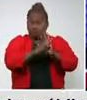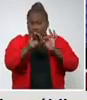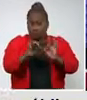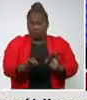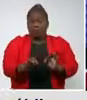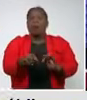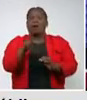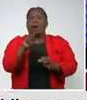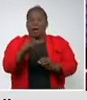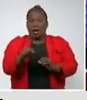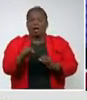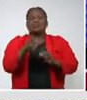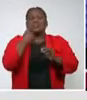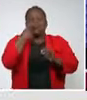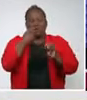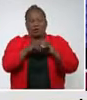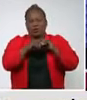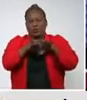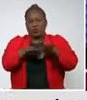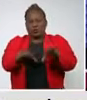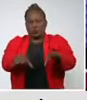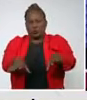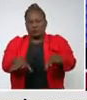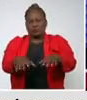veces se puede establecer. Ahora,